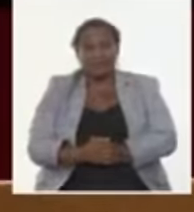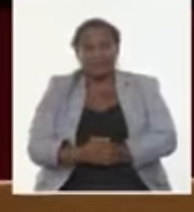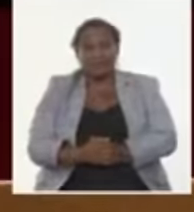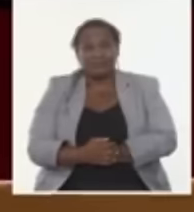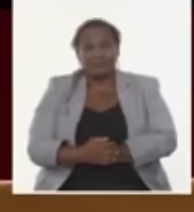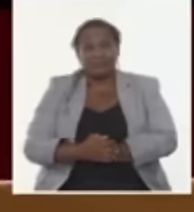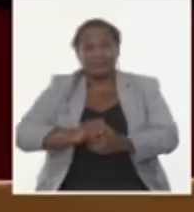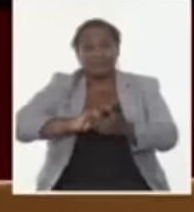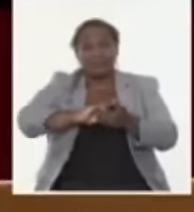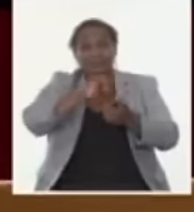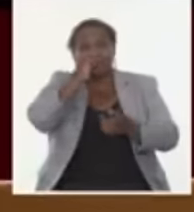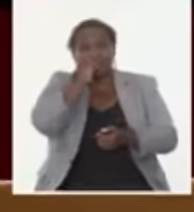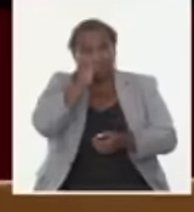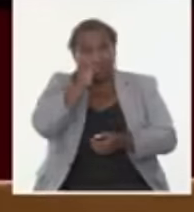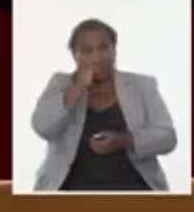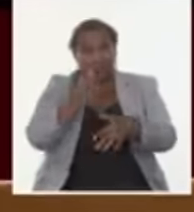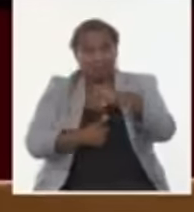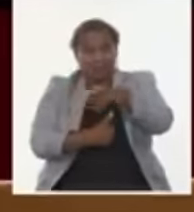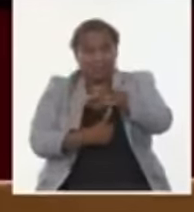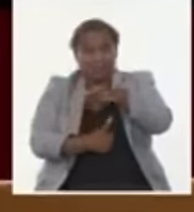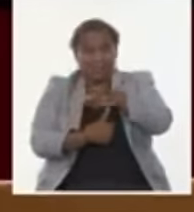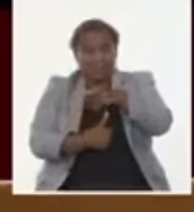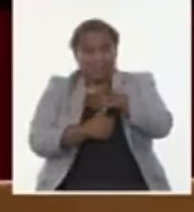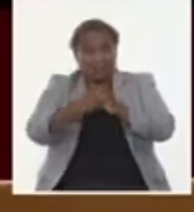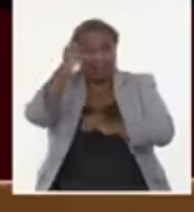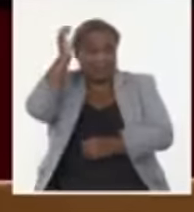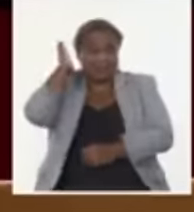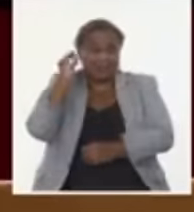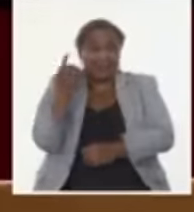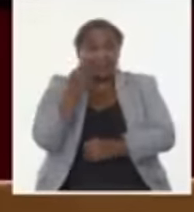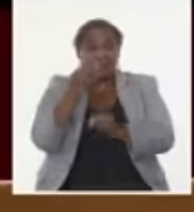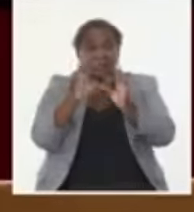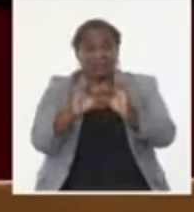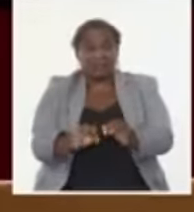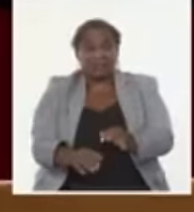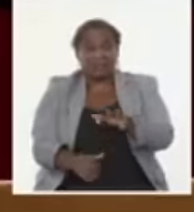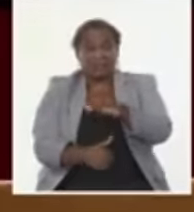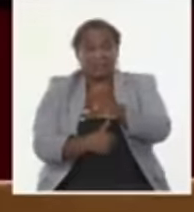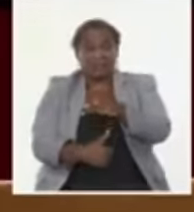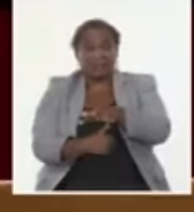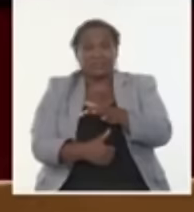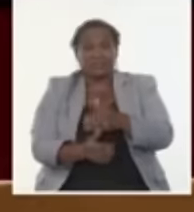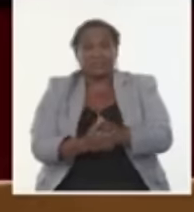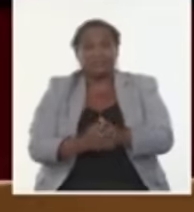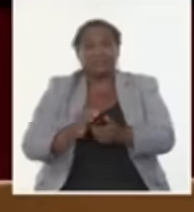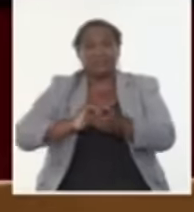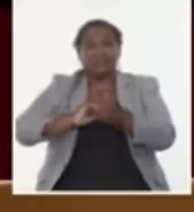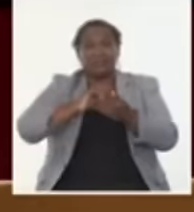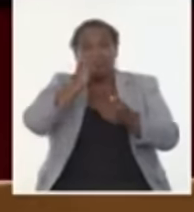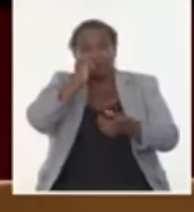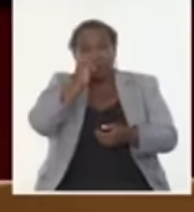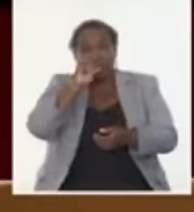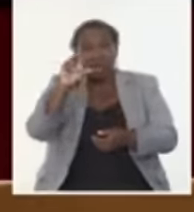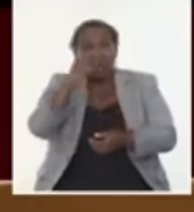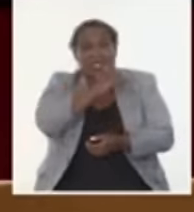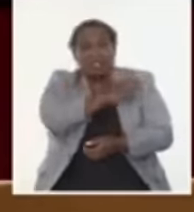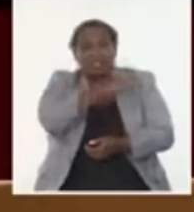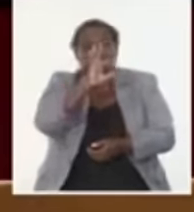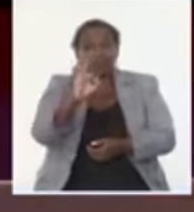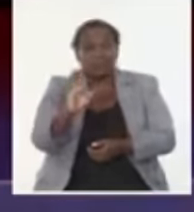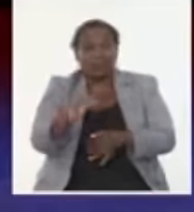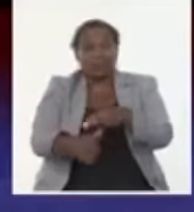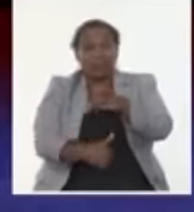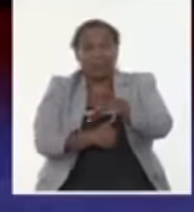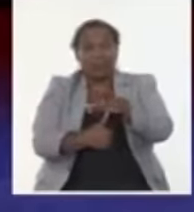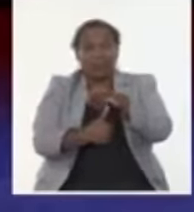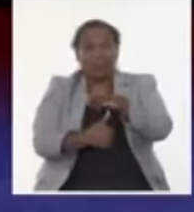compañero Miguel Díaz-Canel, primer secretario y presidente de la República, compañero Lasso, presidente